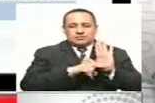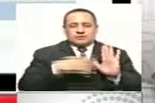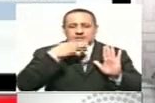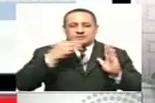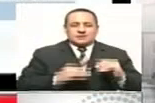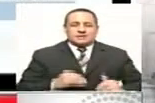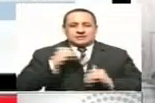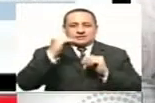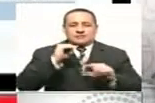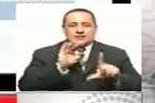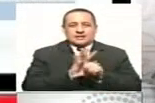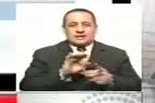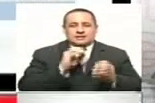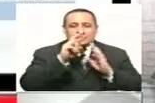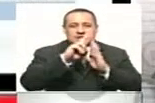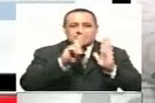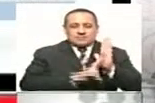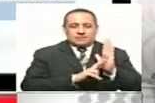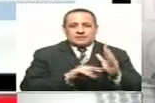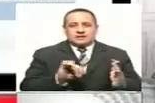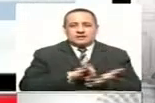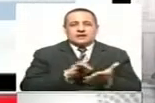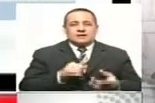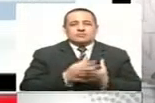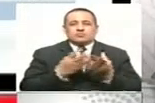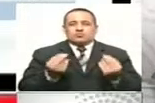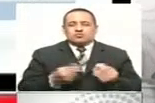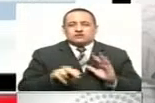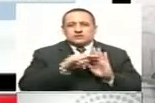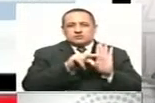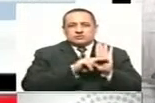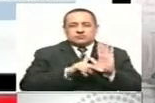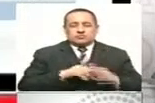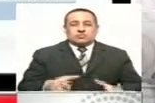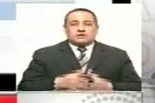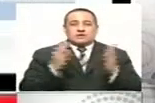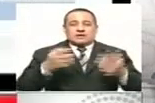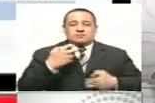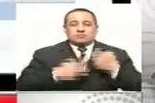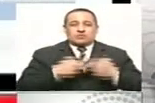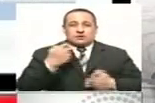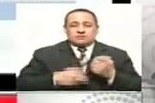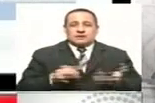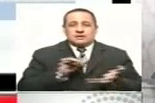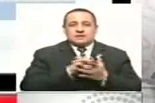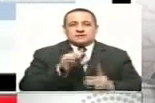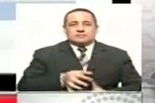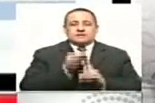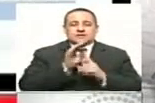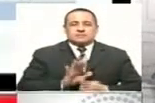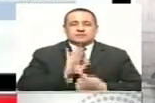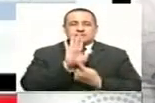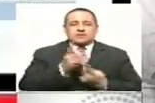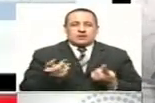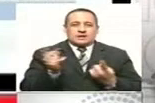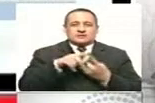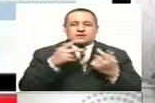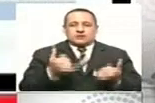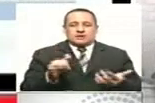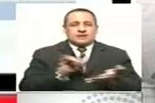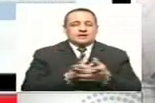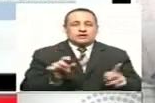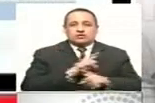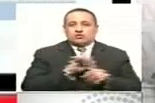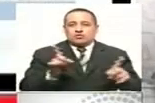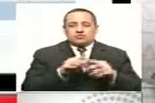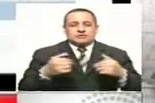legal reglamentadas, porque ya sabemos que muchas de las normas, el gran problema de muchas normas que se han dictado hasta ahora es que no tienen